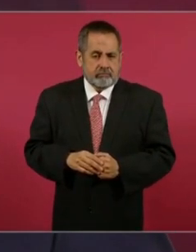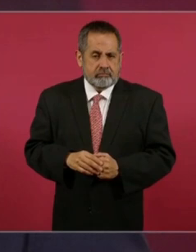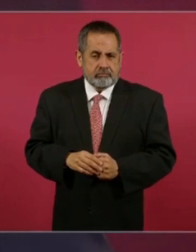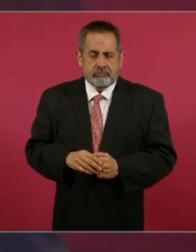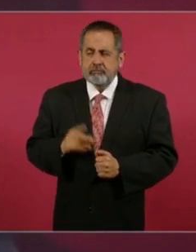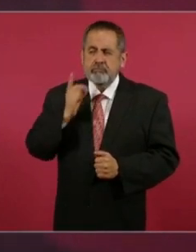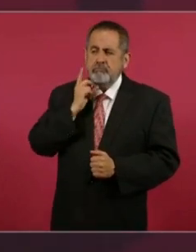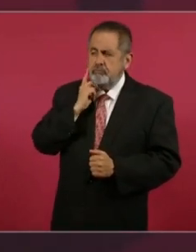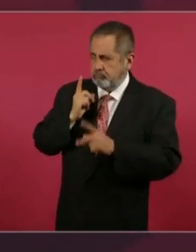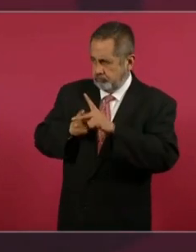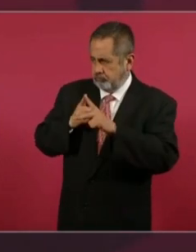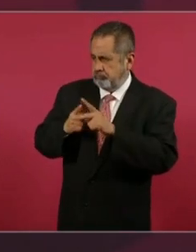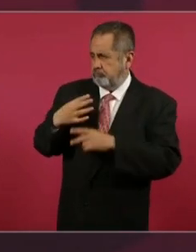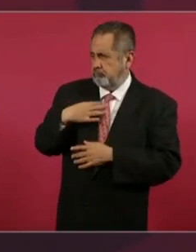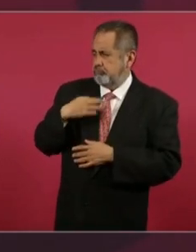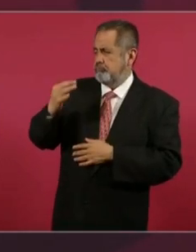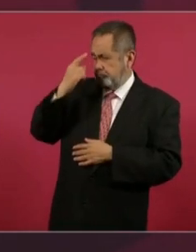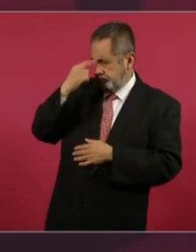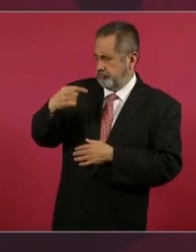Plurinominal